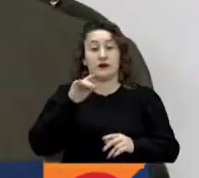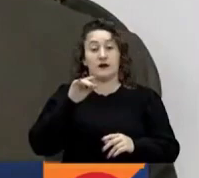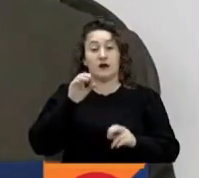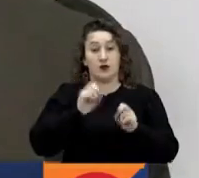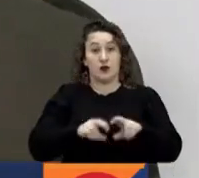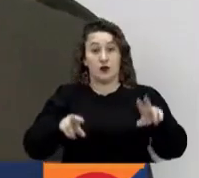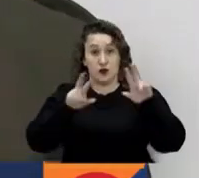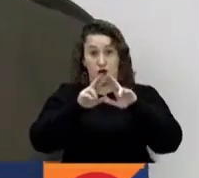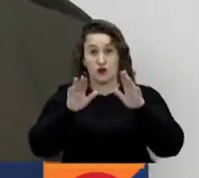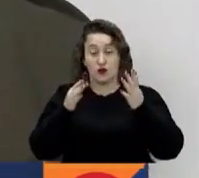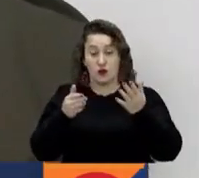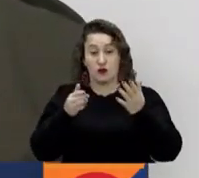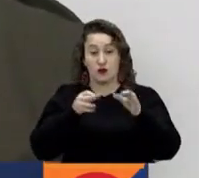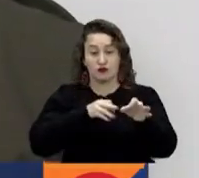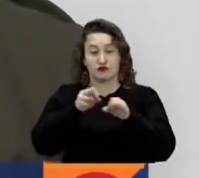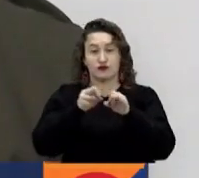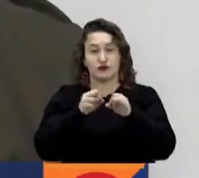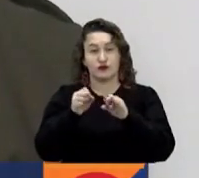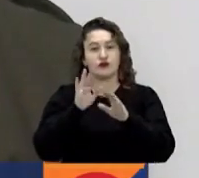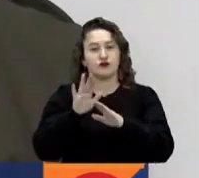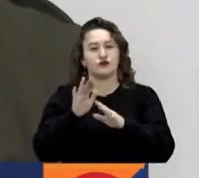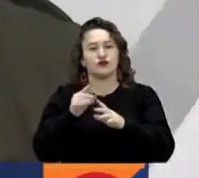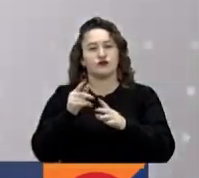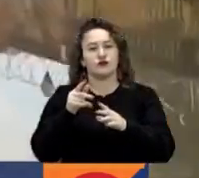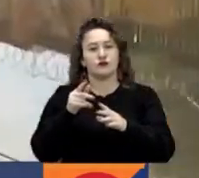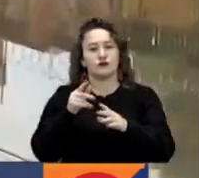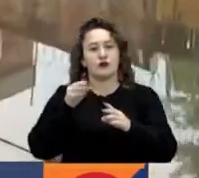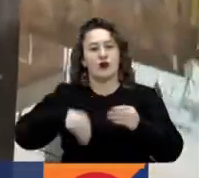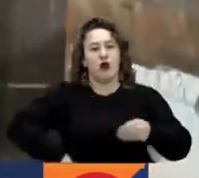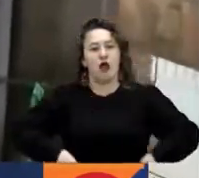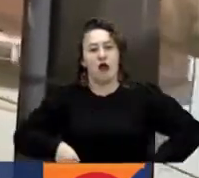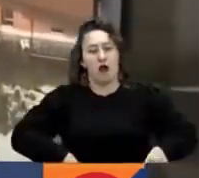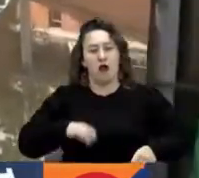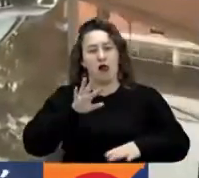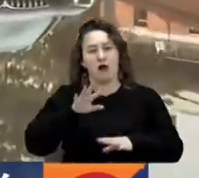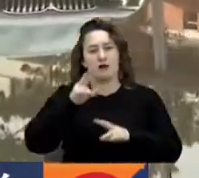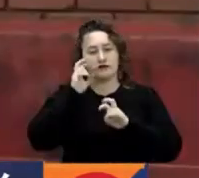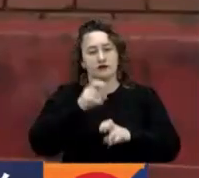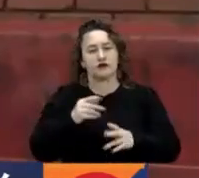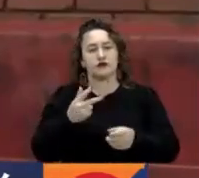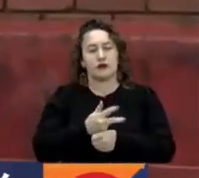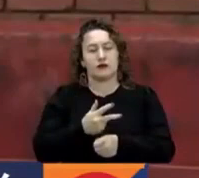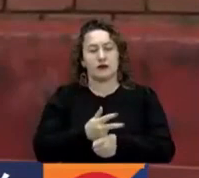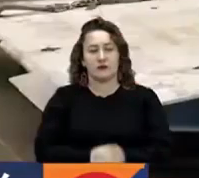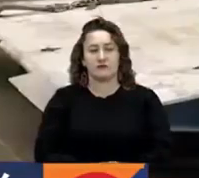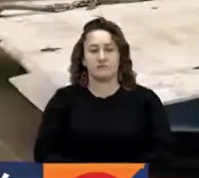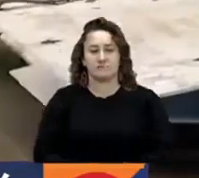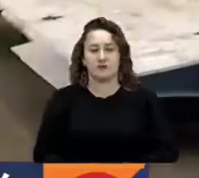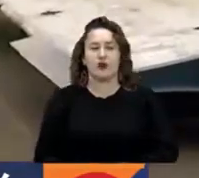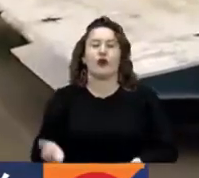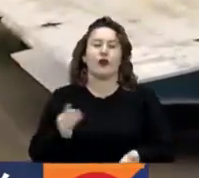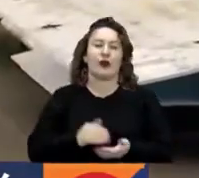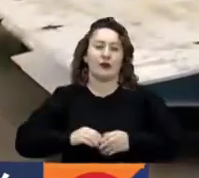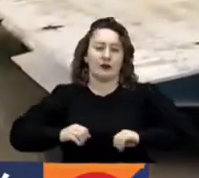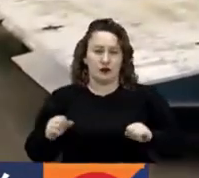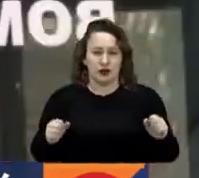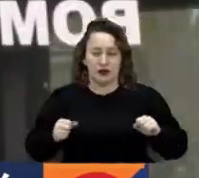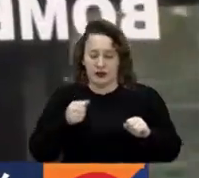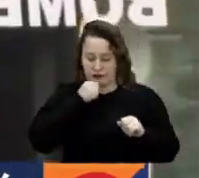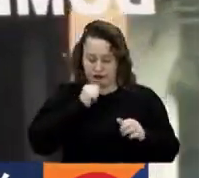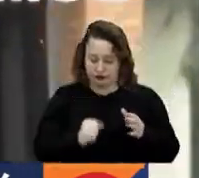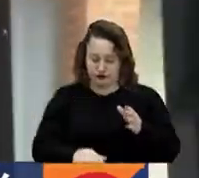fuero y amparo tras su investigación por corrupción en Guatemala. Otra vez las inundaciones en Bogotá por lluvias.